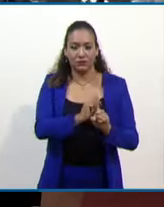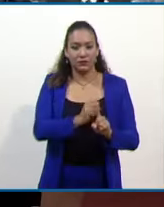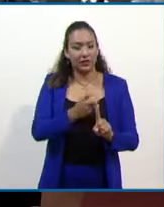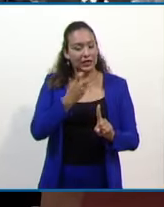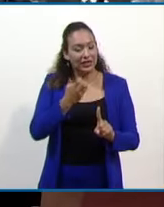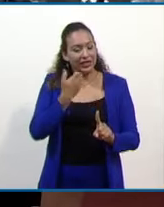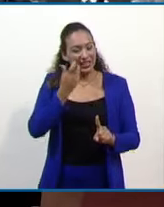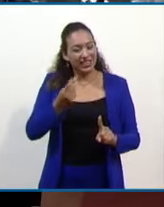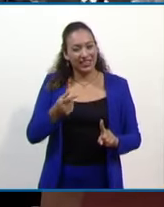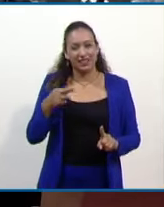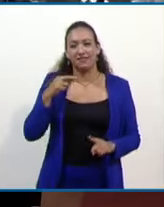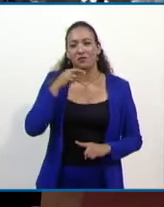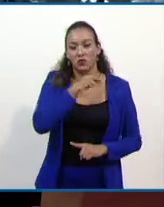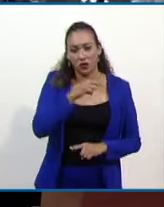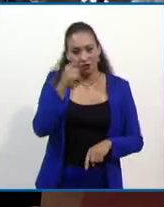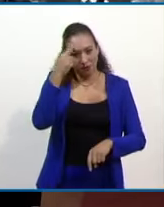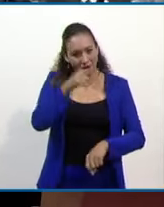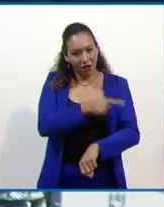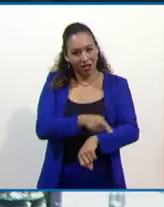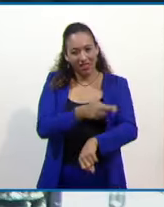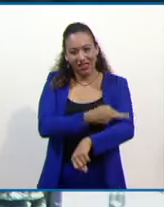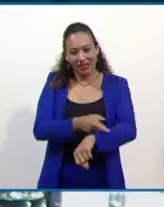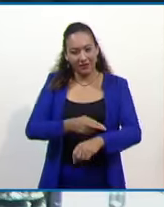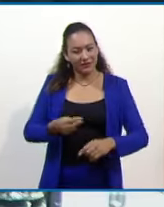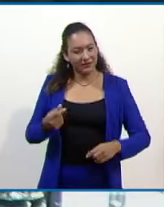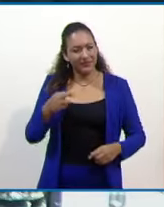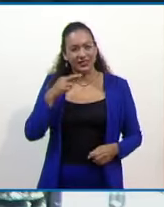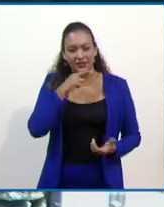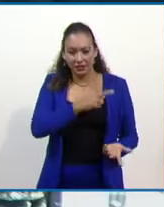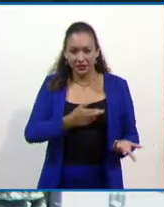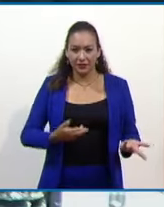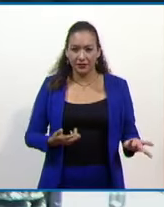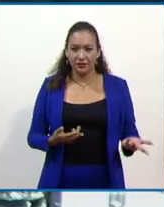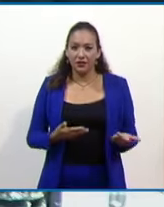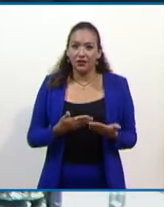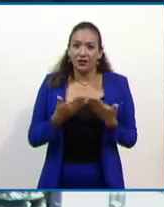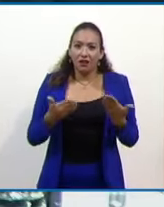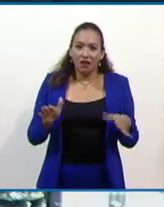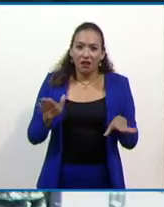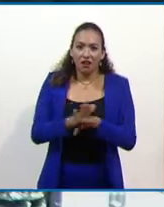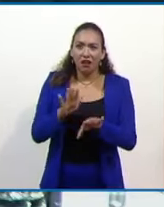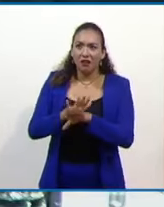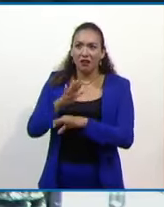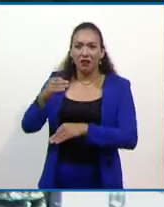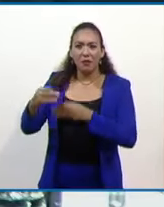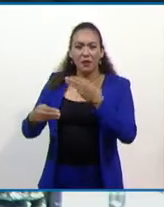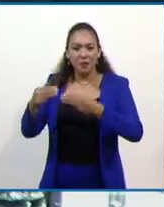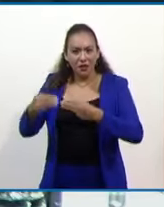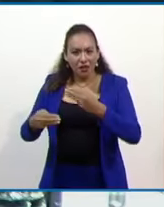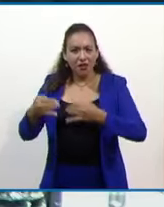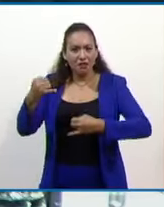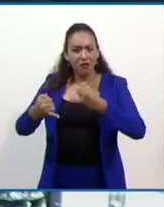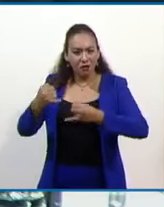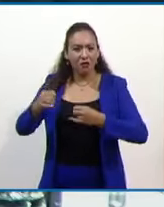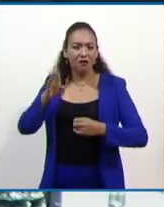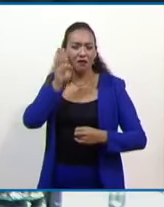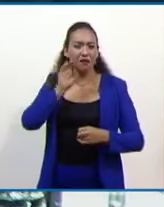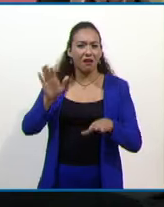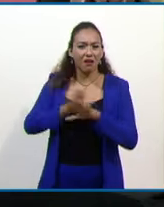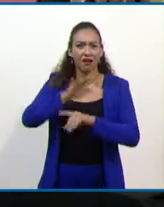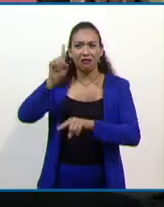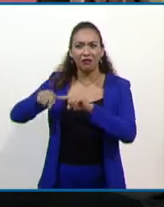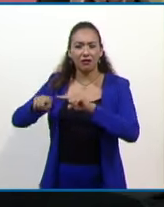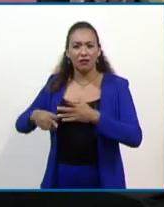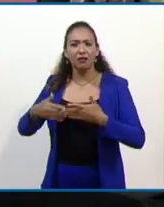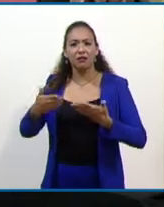y expedita en todo tipo de asuntos. Pues ello implica una carga adicional que podría resultar incongruente con la